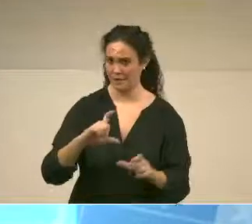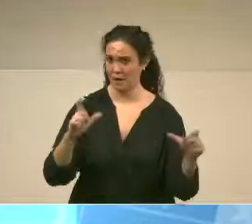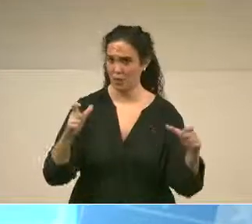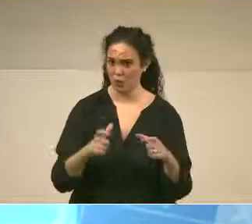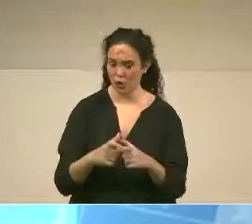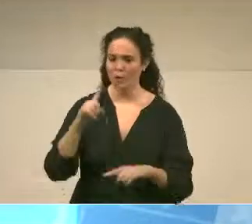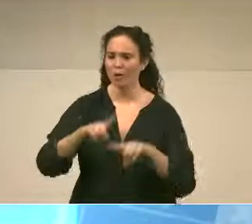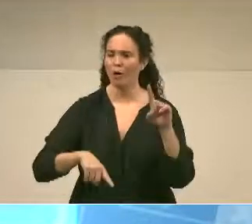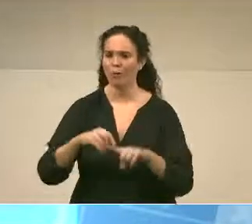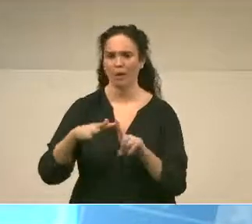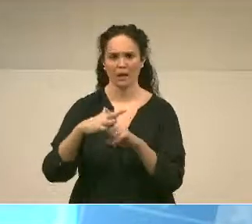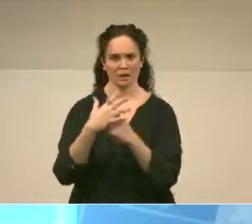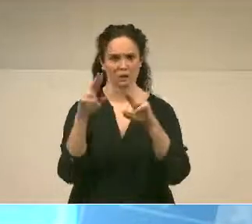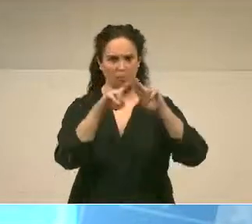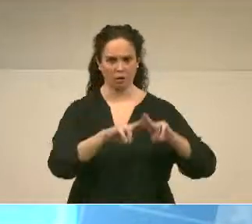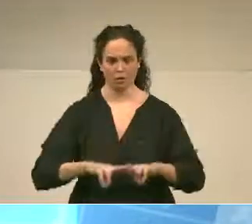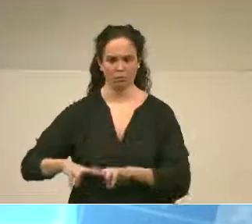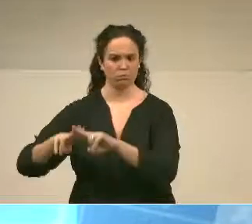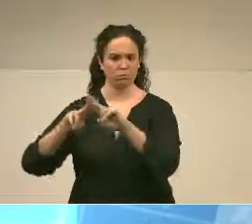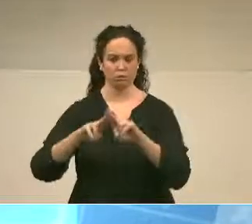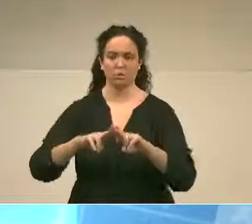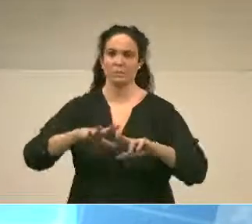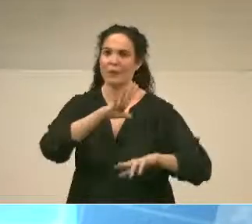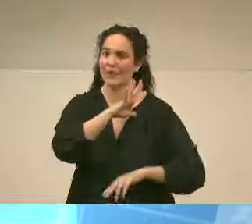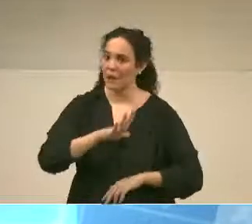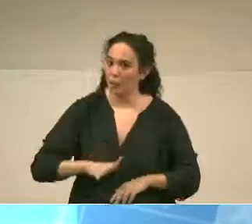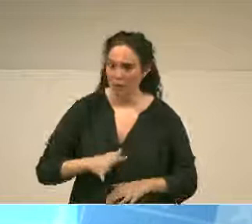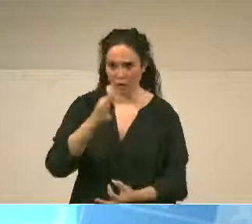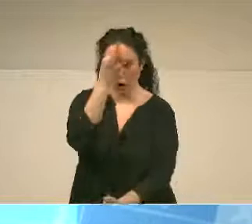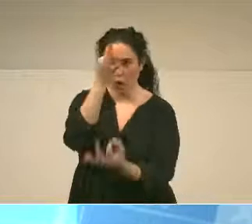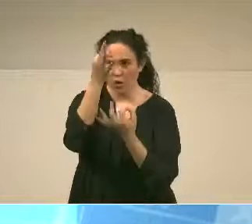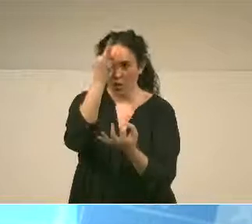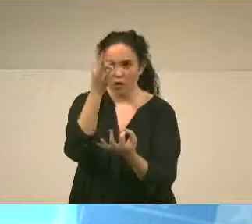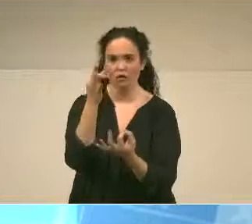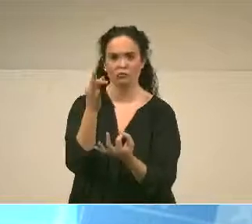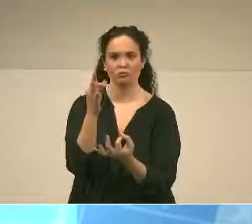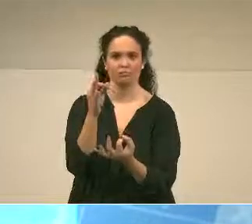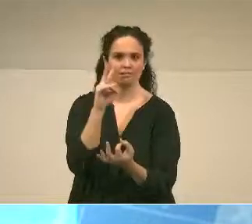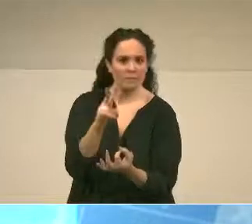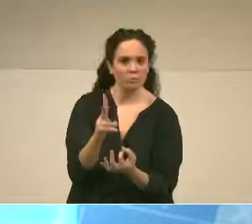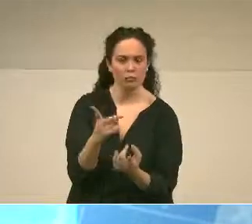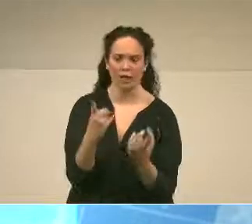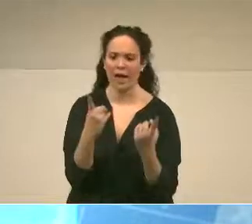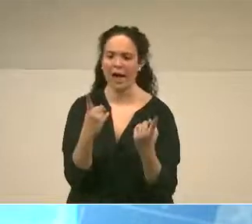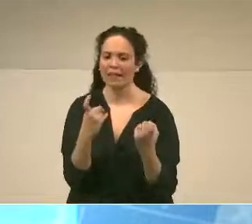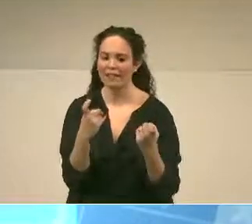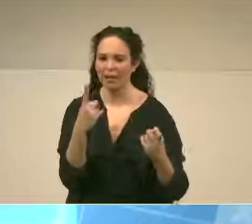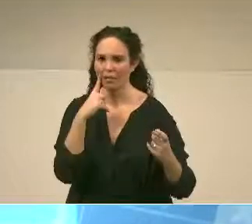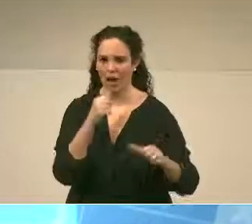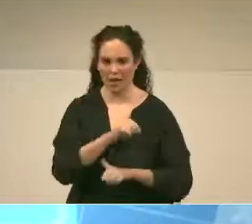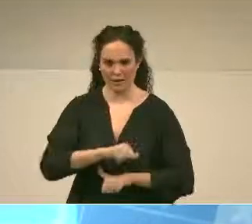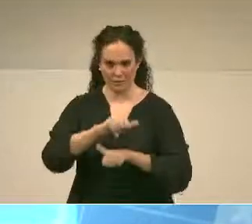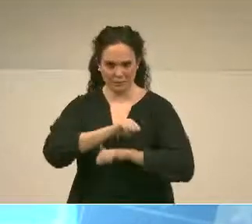dan bilakaera hau. Gaur egun ditugun datuekin, oraindik zuhurtzia deitzen dugu eta zuhurtzia handia esan